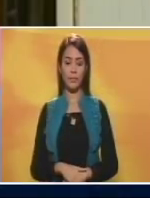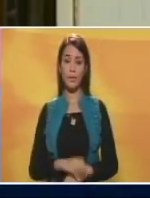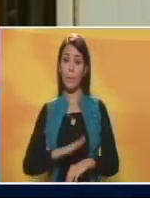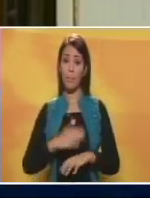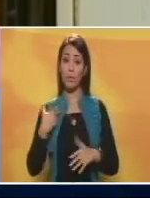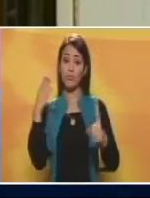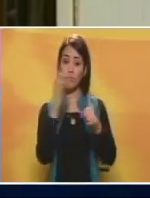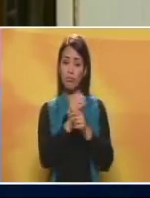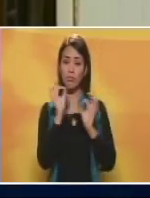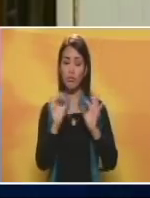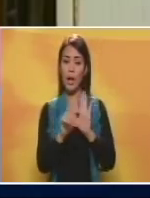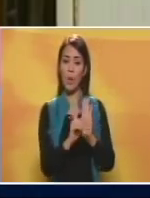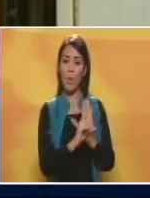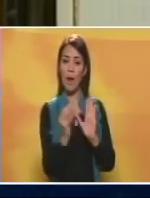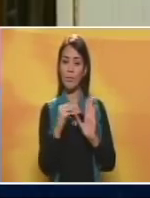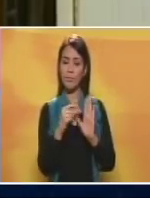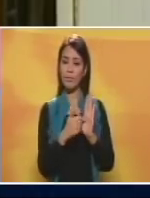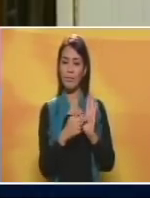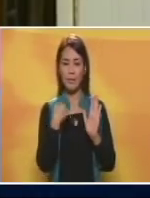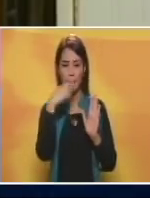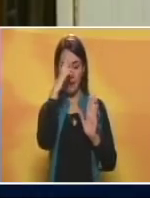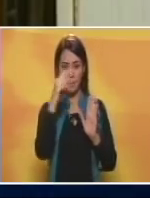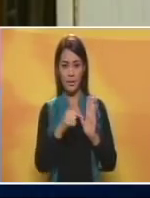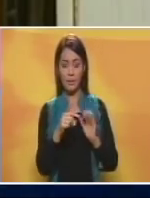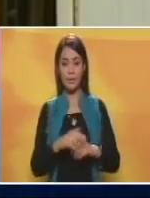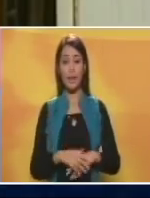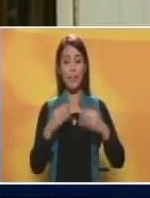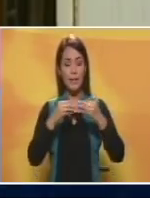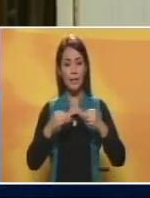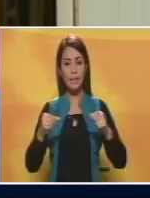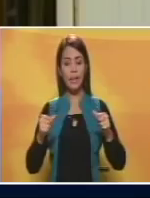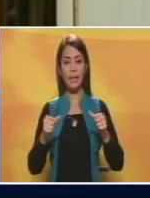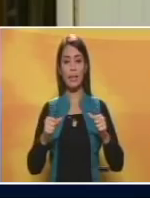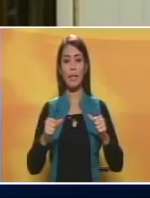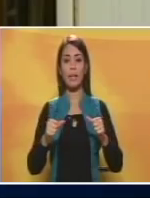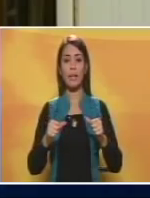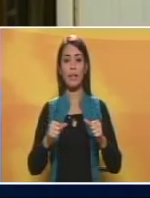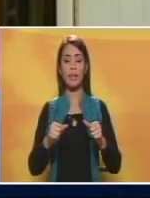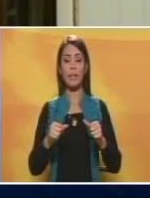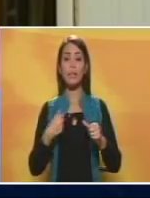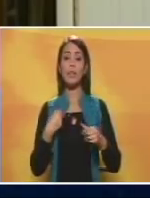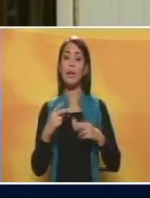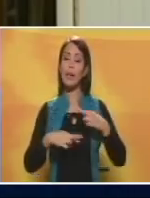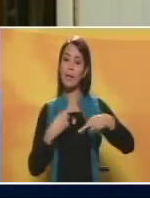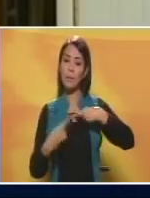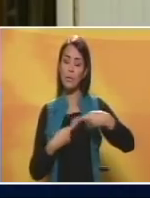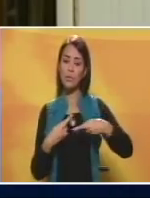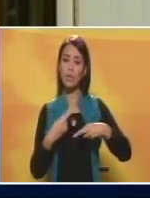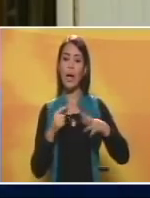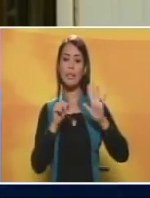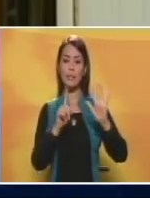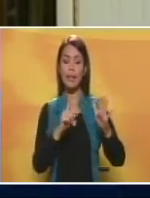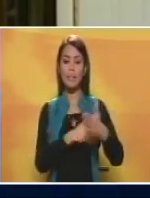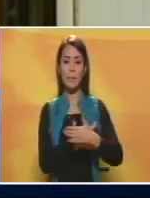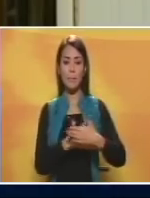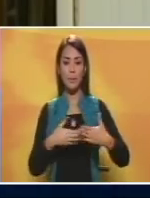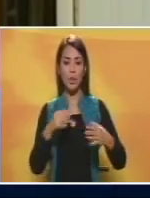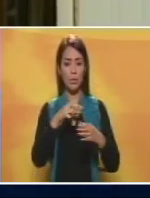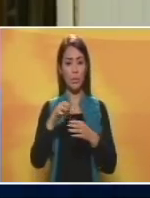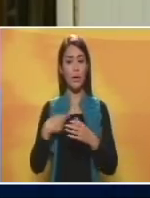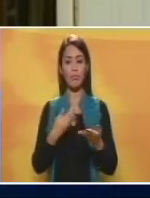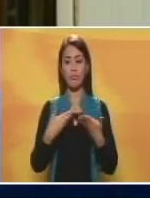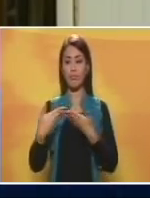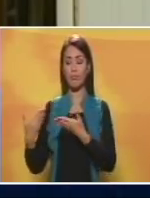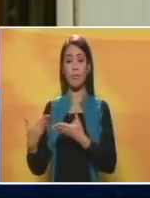a llegar, de acuerdo a la ley de tierras, la revolución bolivariana llega a 6 millones de hectáreas entregadas